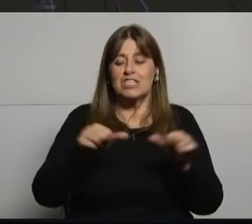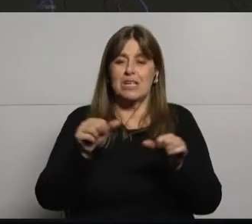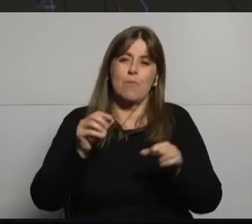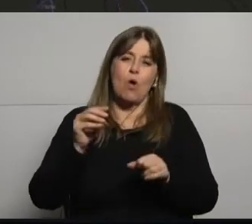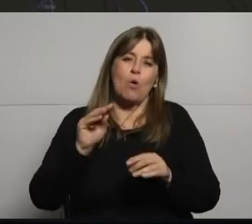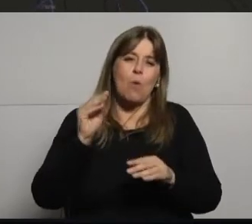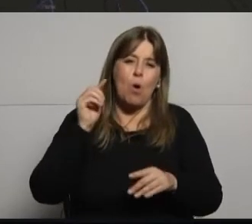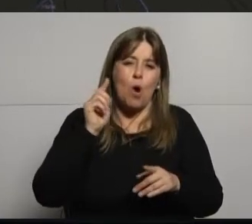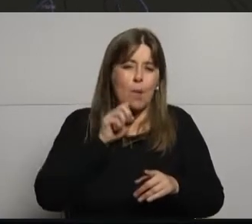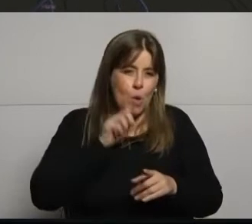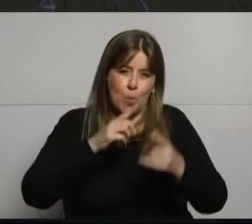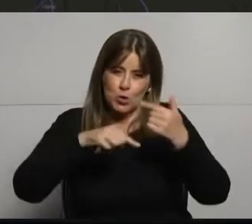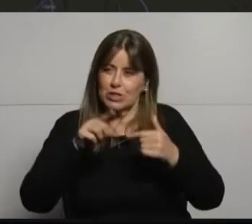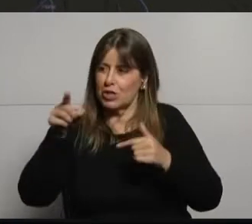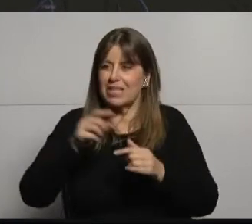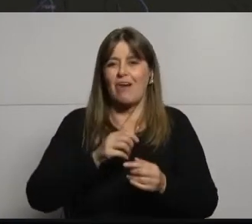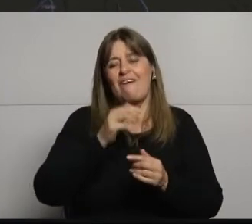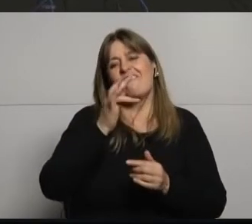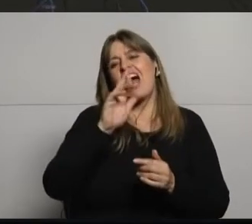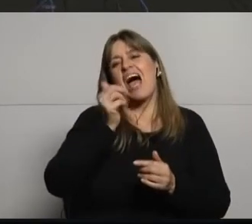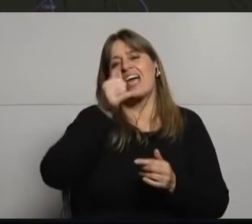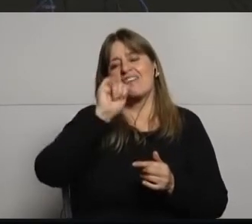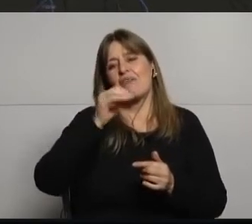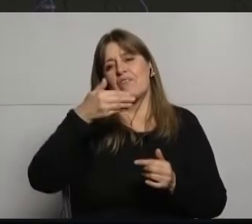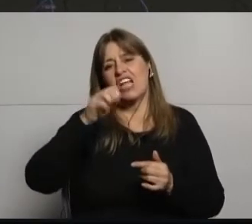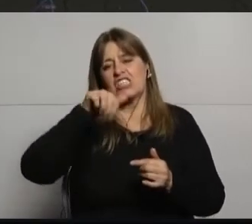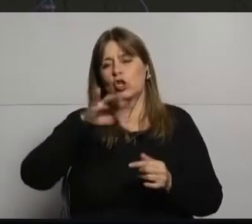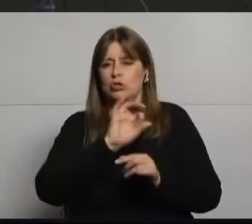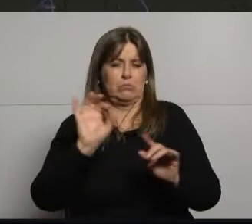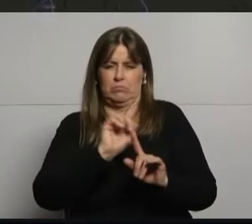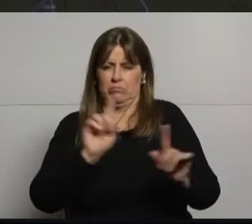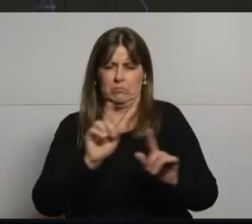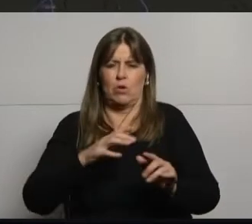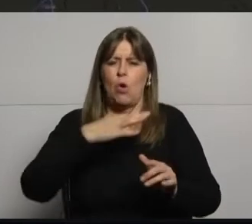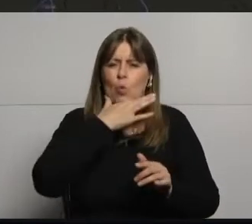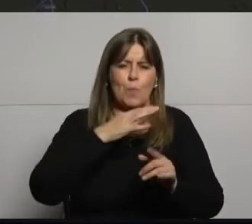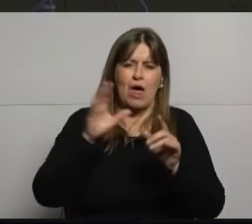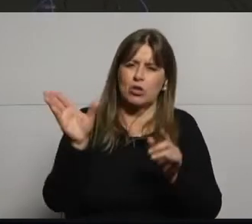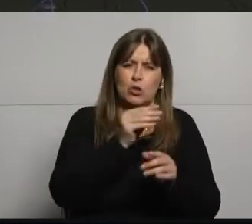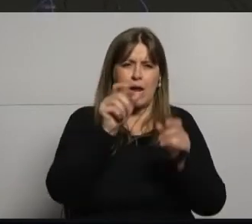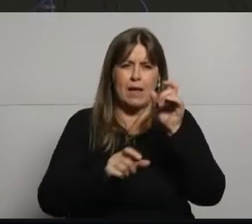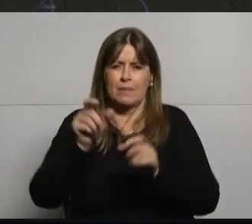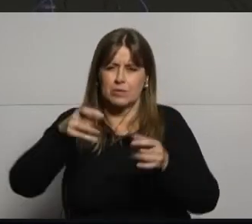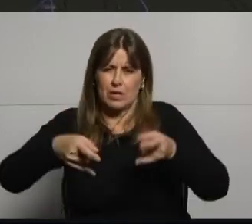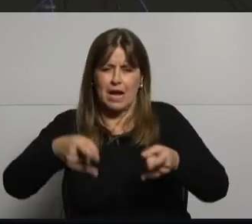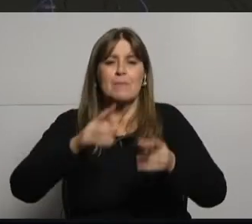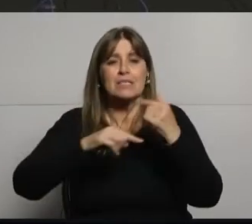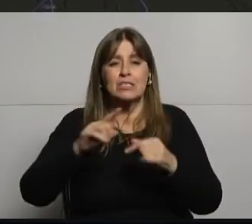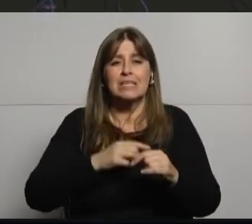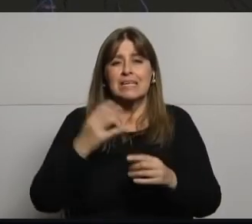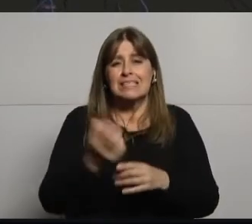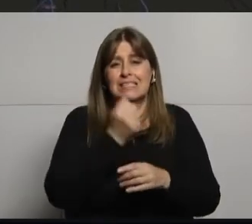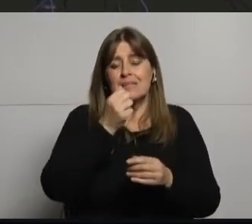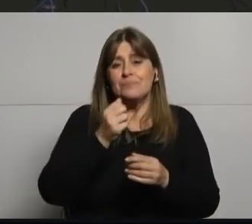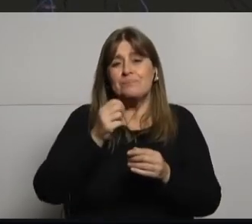a propósito. Para no es que fraiventos esté saturado. Entonces, se satura un CTI. La mejor opción es